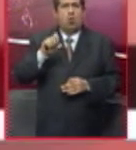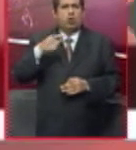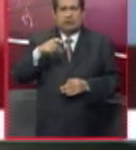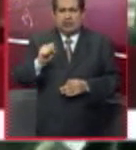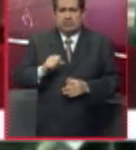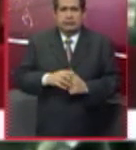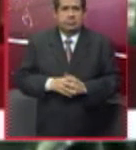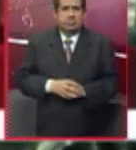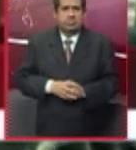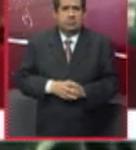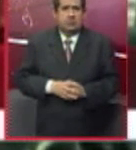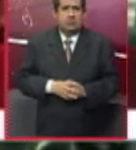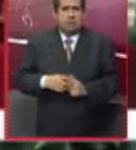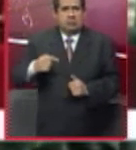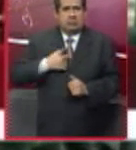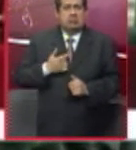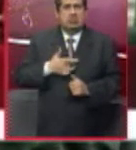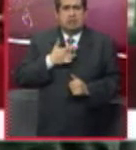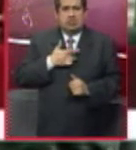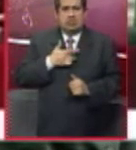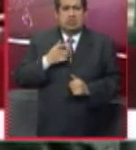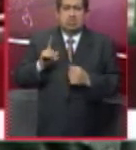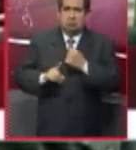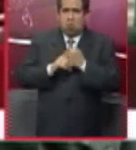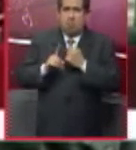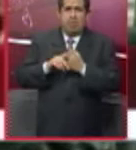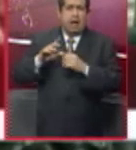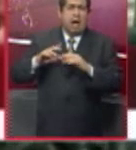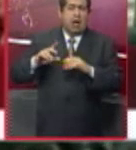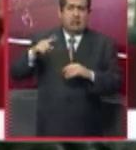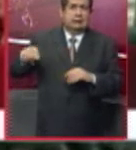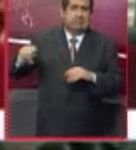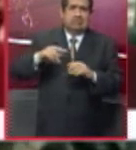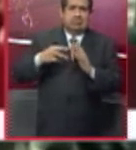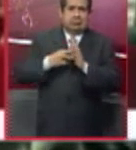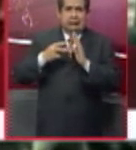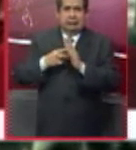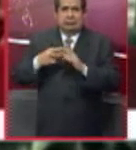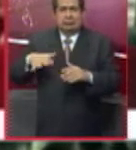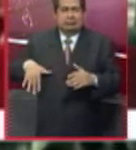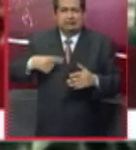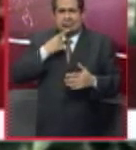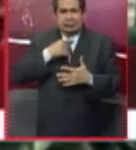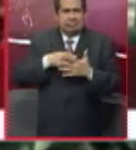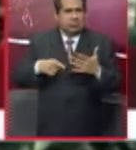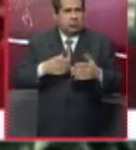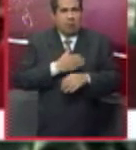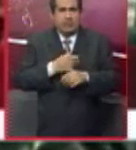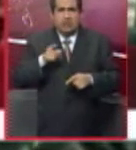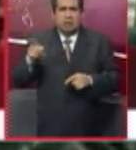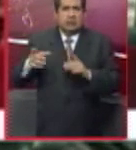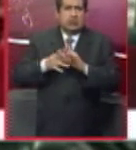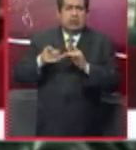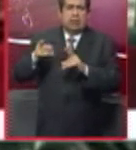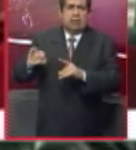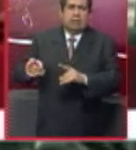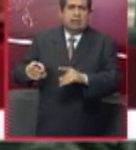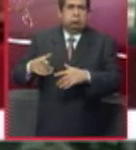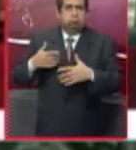Bosques. Yo diría que a esta crisis humanitaria a la que ya se han referido varios de mis colegas hace un